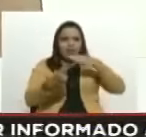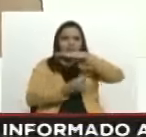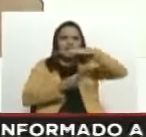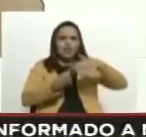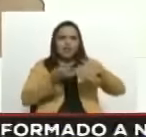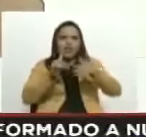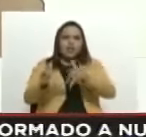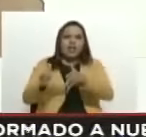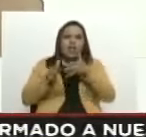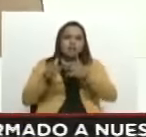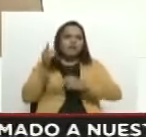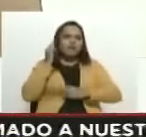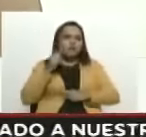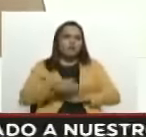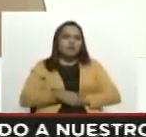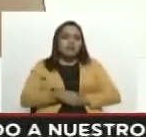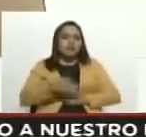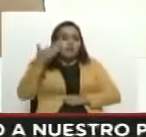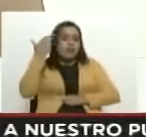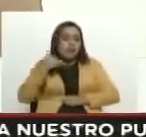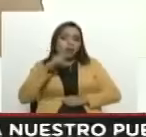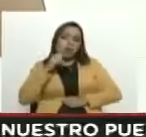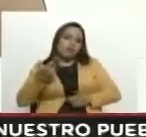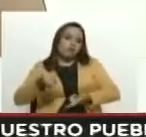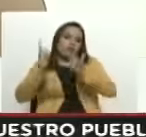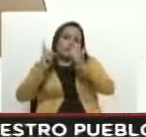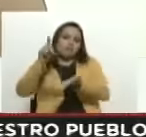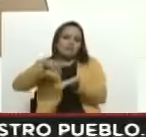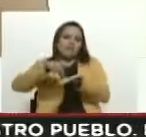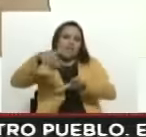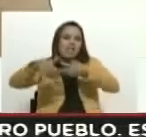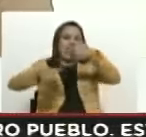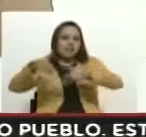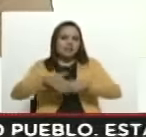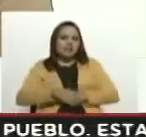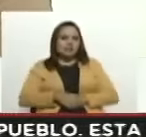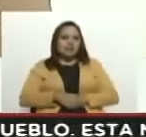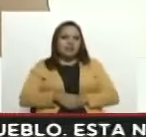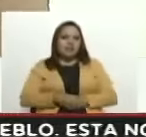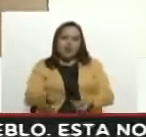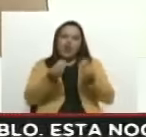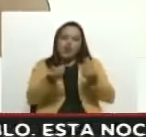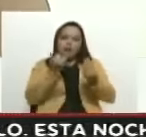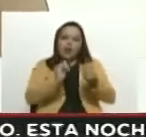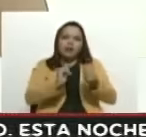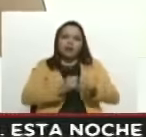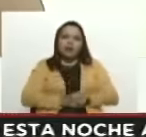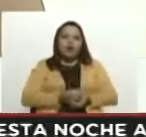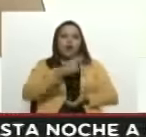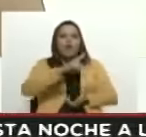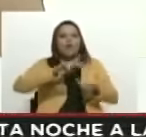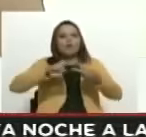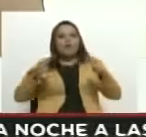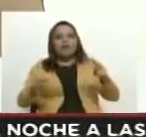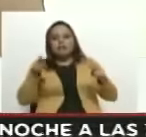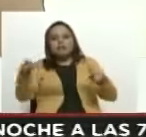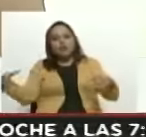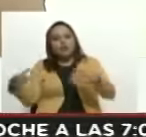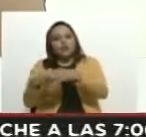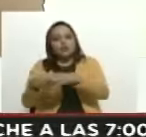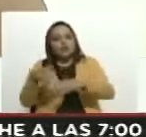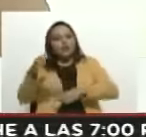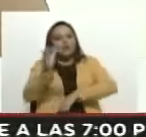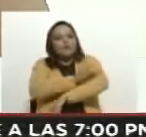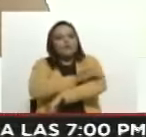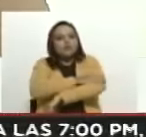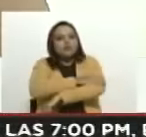la dirigente inhabilitada. En este caso, ¿qué rol tendrán las UPAS si este sector radical